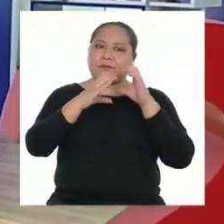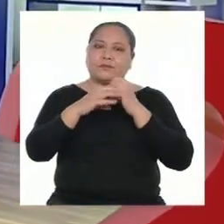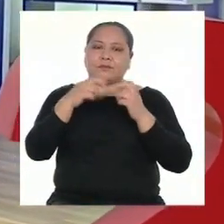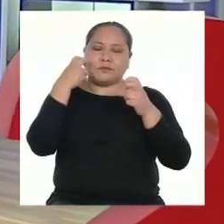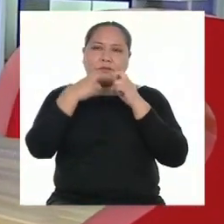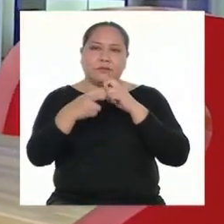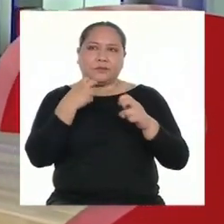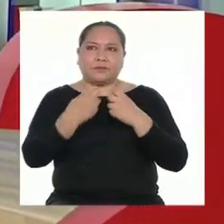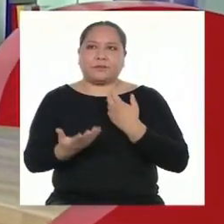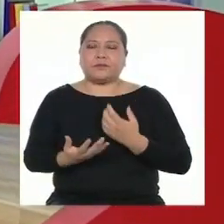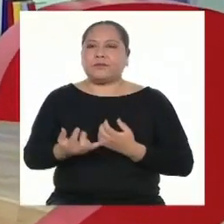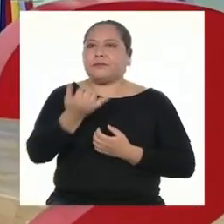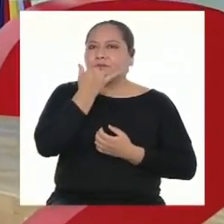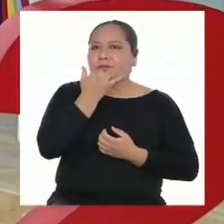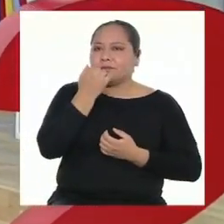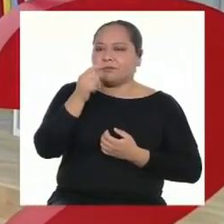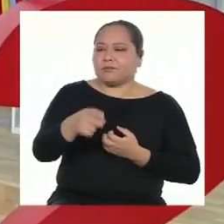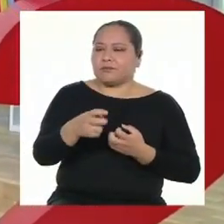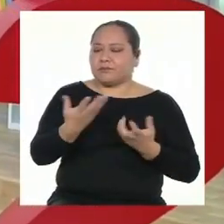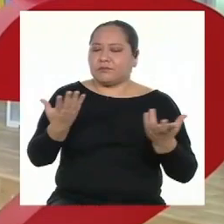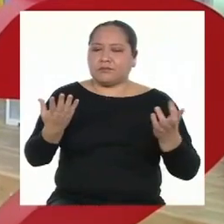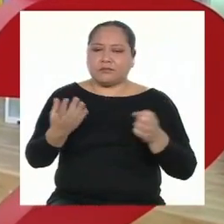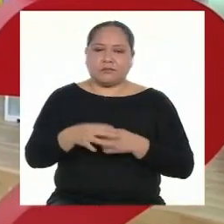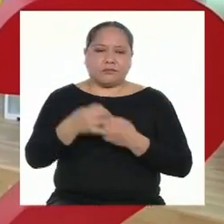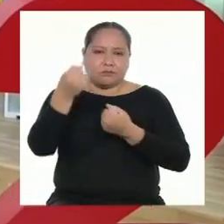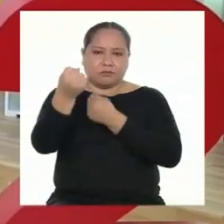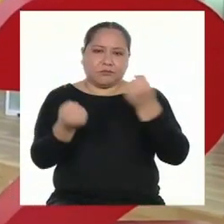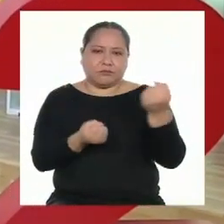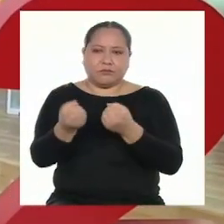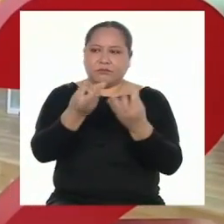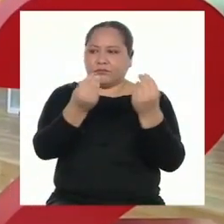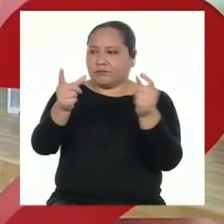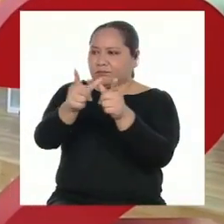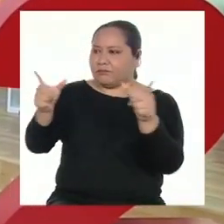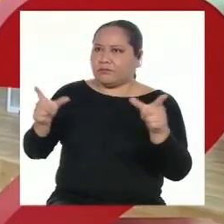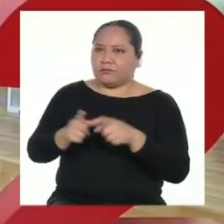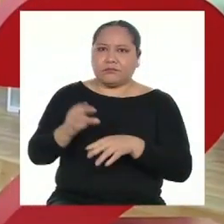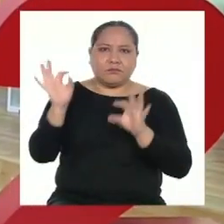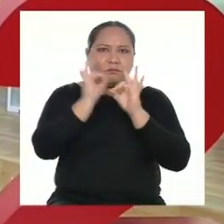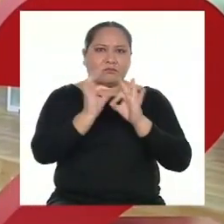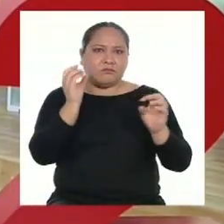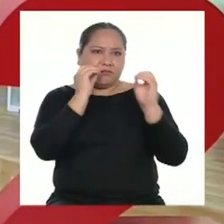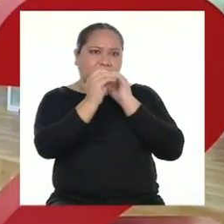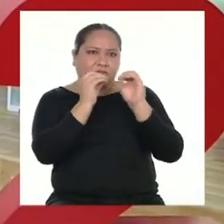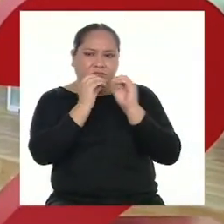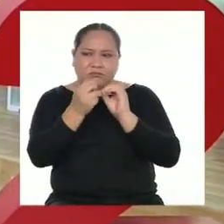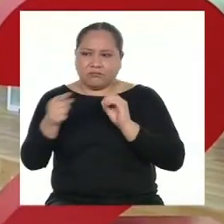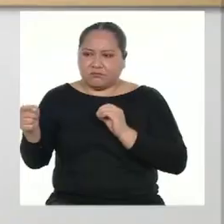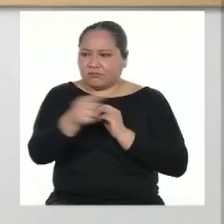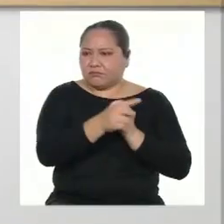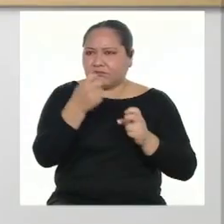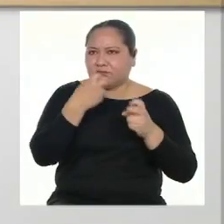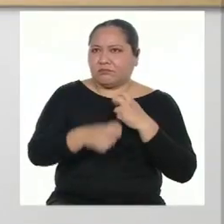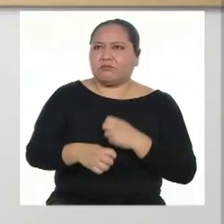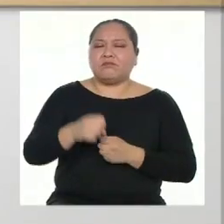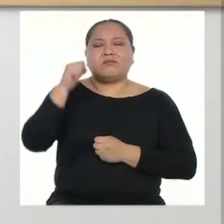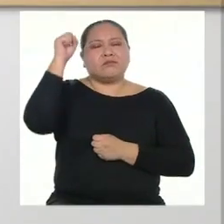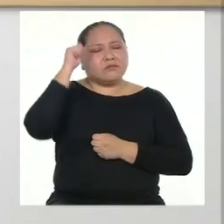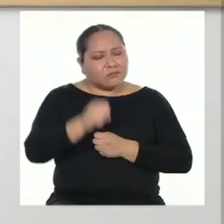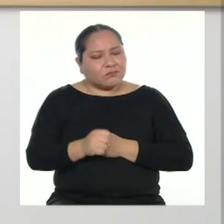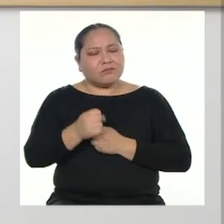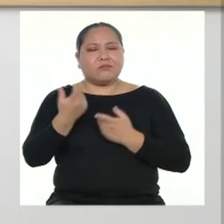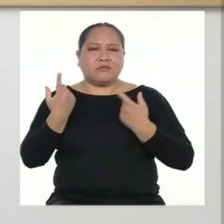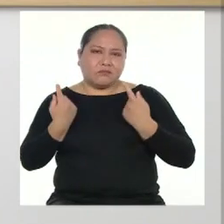las consecuencias del caos vehicular en tantos lugares, ¿nadie ha hecho algo para tratar de solucionar el problema? Claro que ha